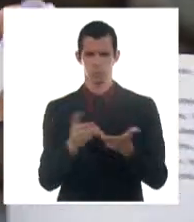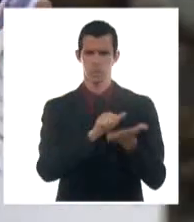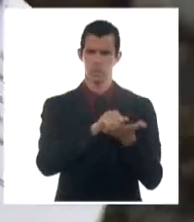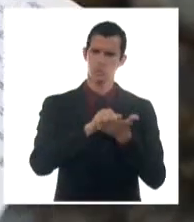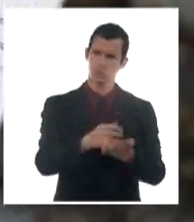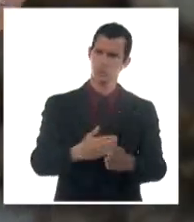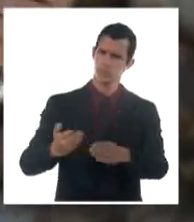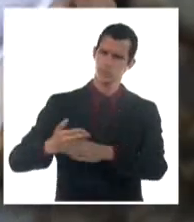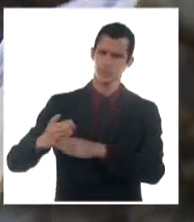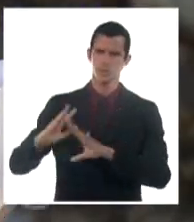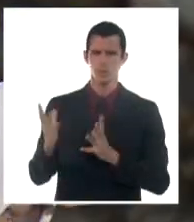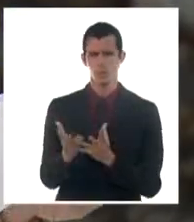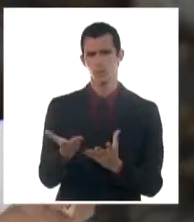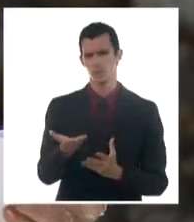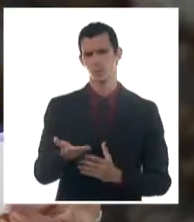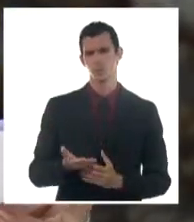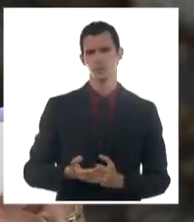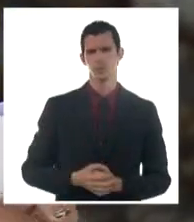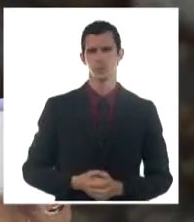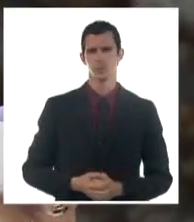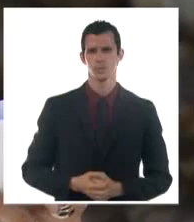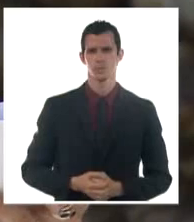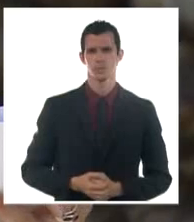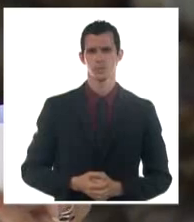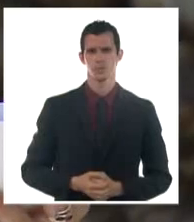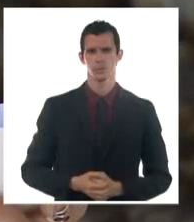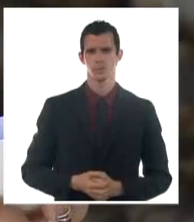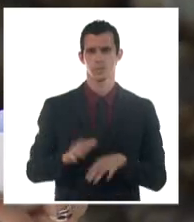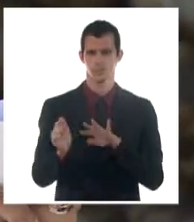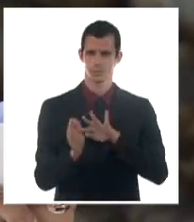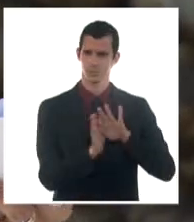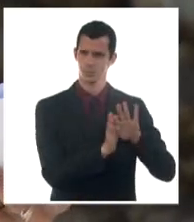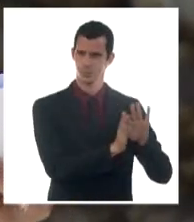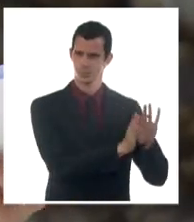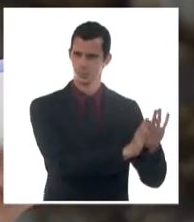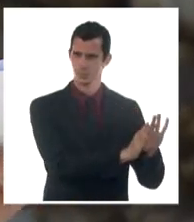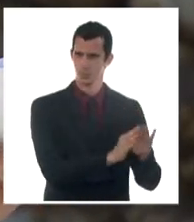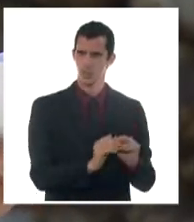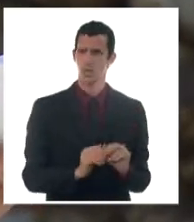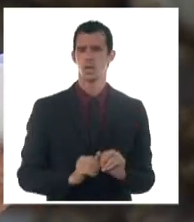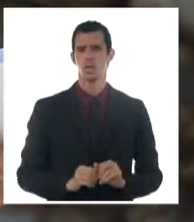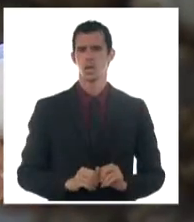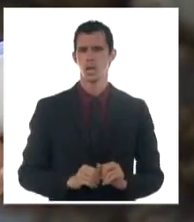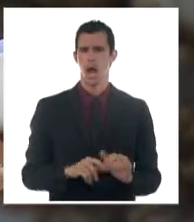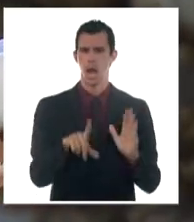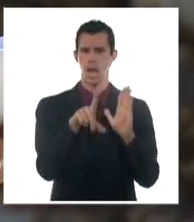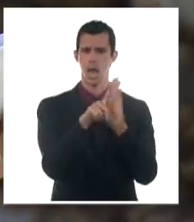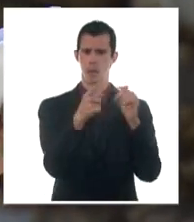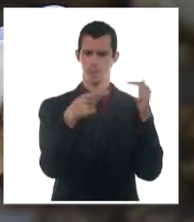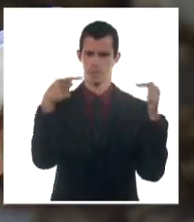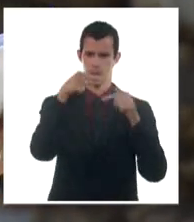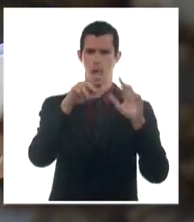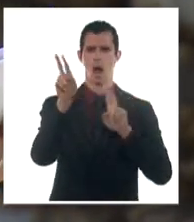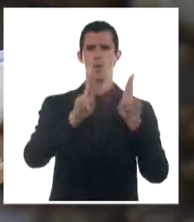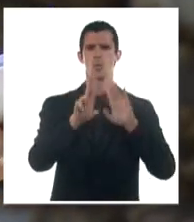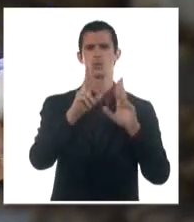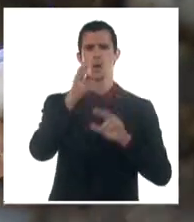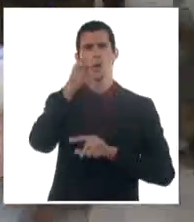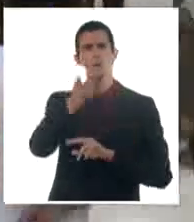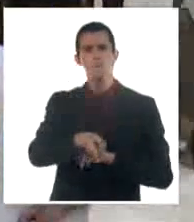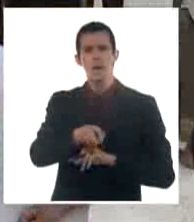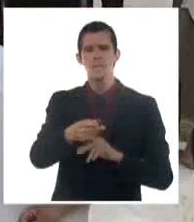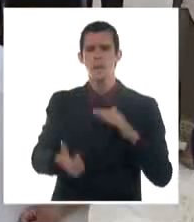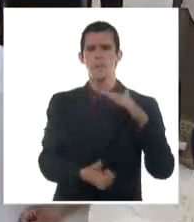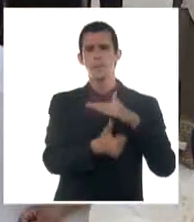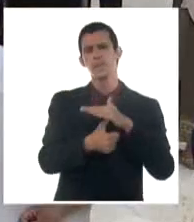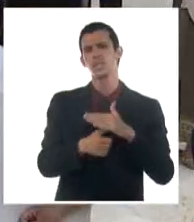servicios. Decreto presidencial 595, otorgar la Orden Lázaro Peña de primer grado